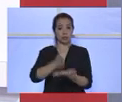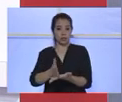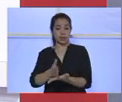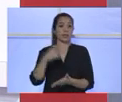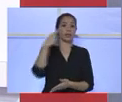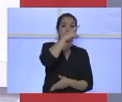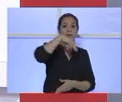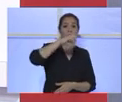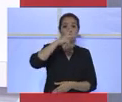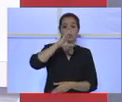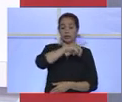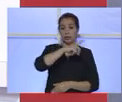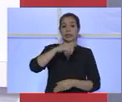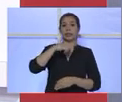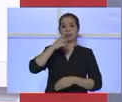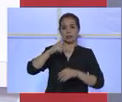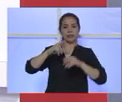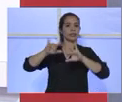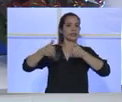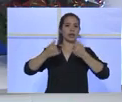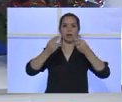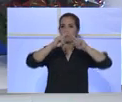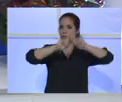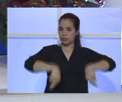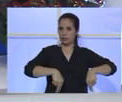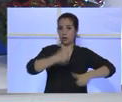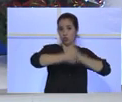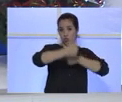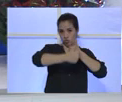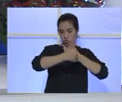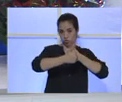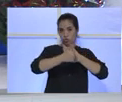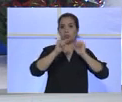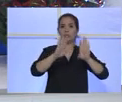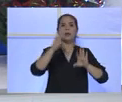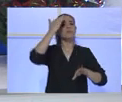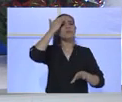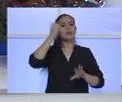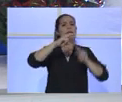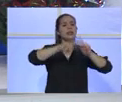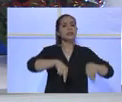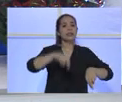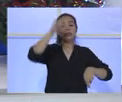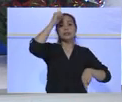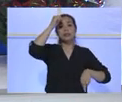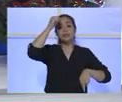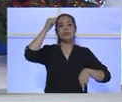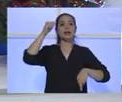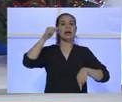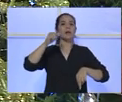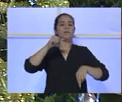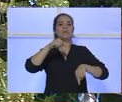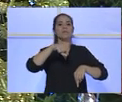Ministerio de Obras Públicas, que canceló ese concurso, pero no para dejar de hacer la nueva terminal, sino que para encararla de manera